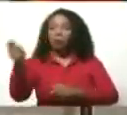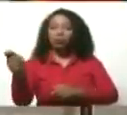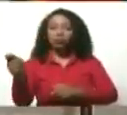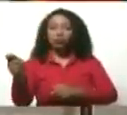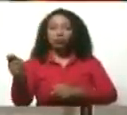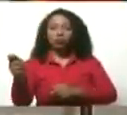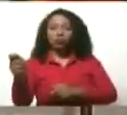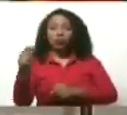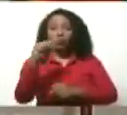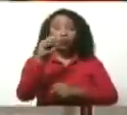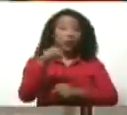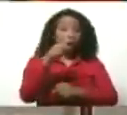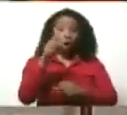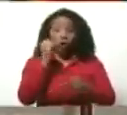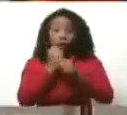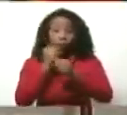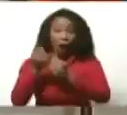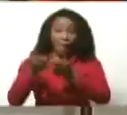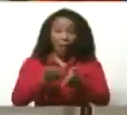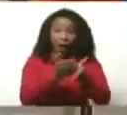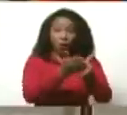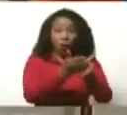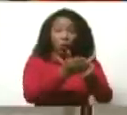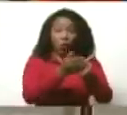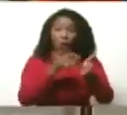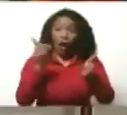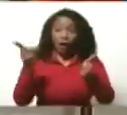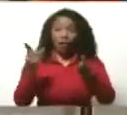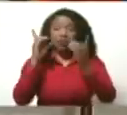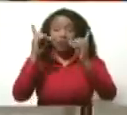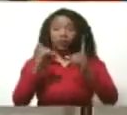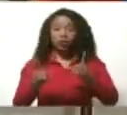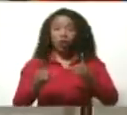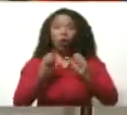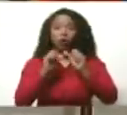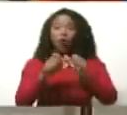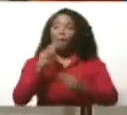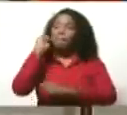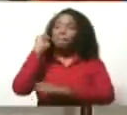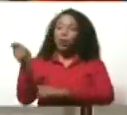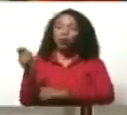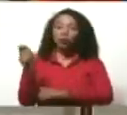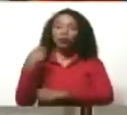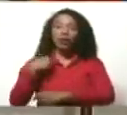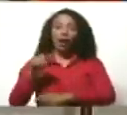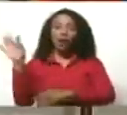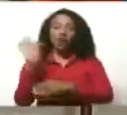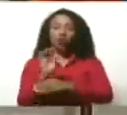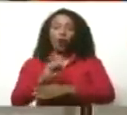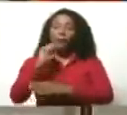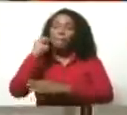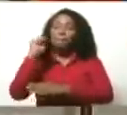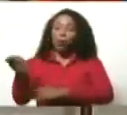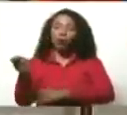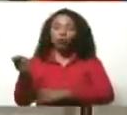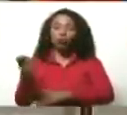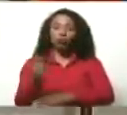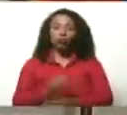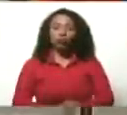Así no trabajara el barco, Ramírez decidió que eso tenía que funcionar y pagarse,